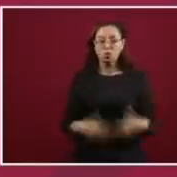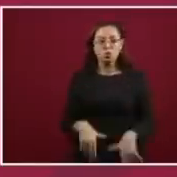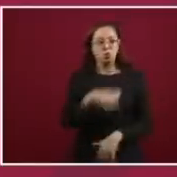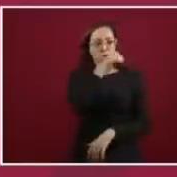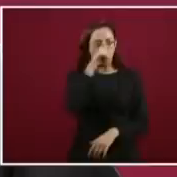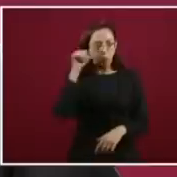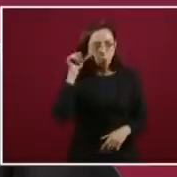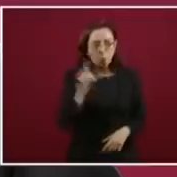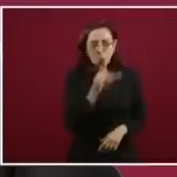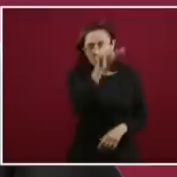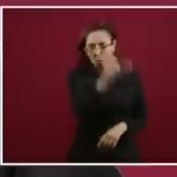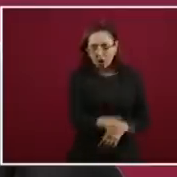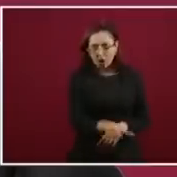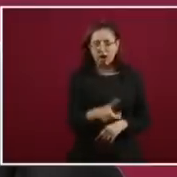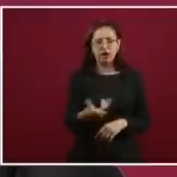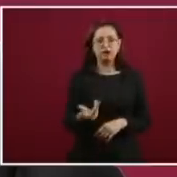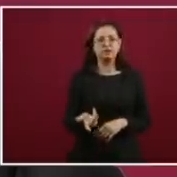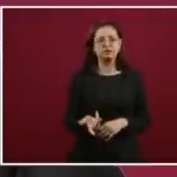juárez